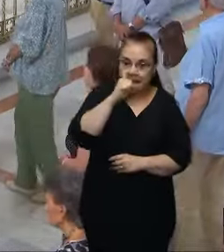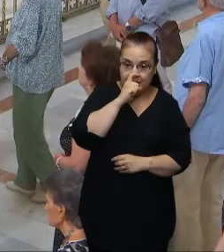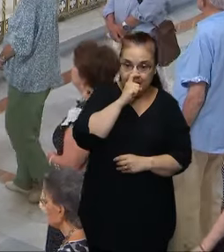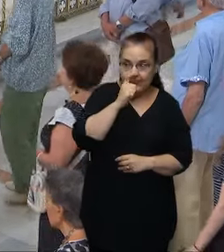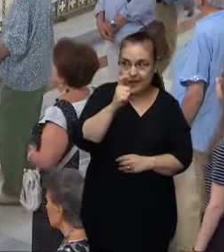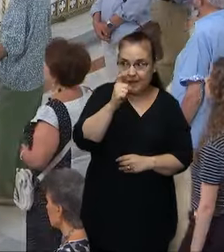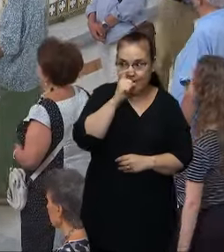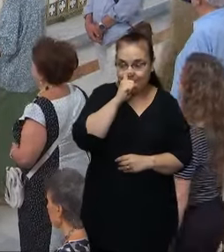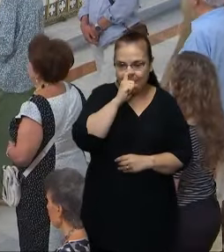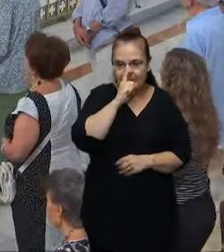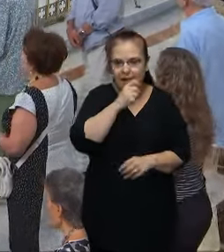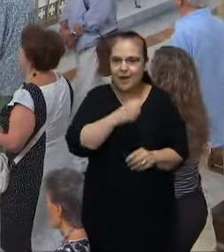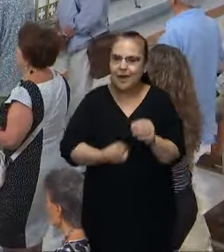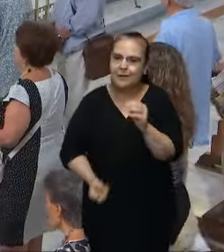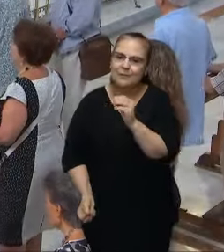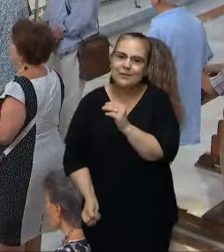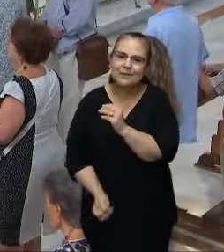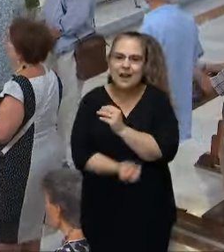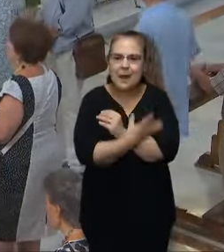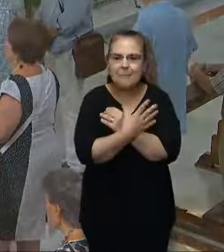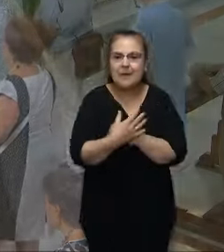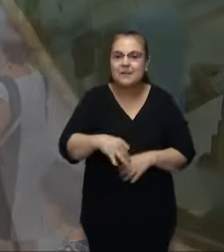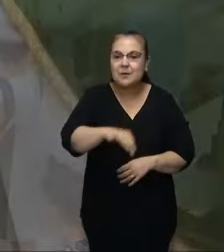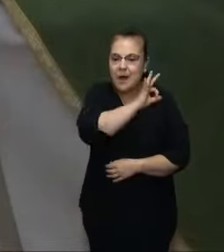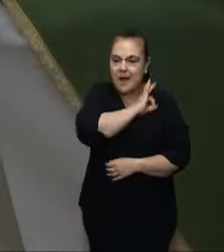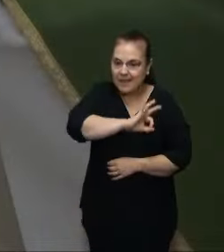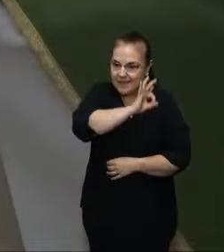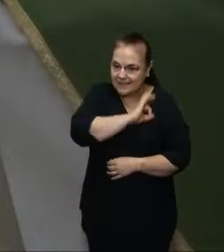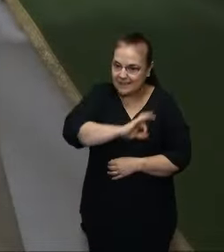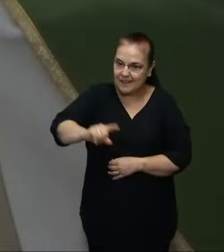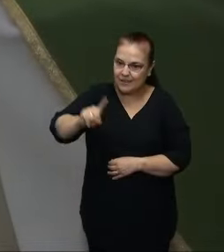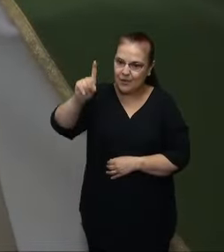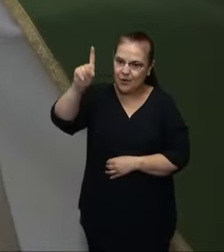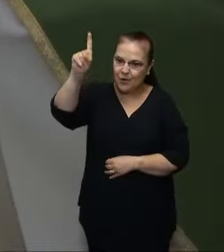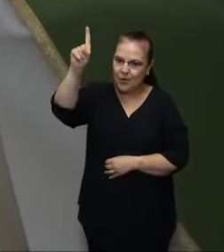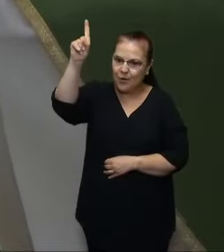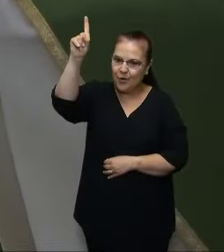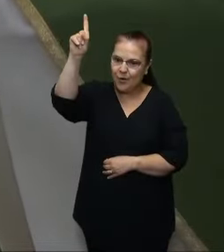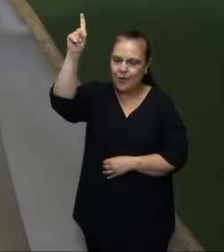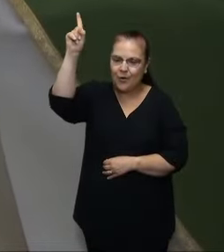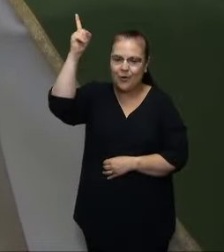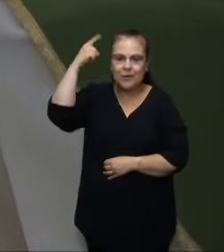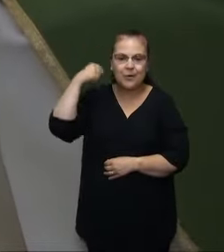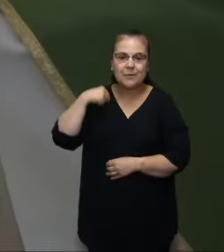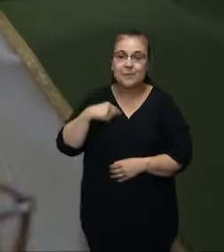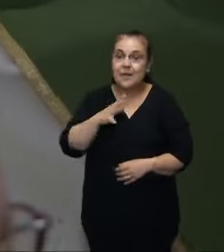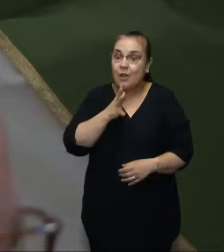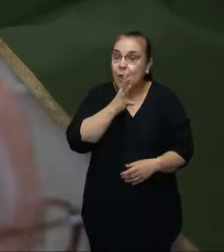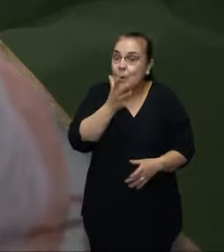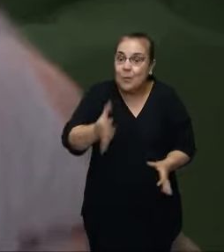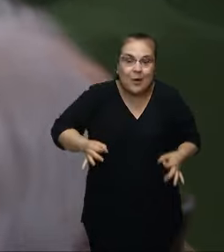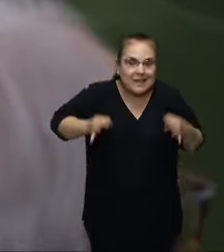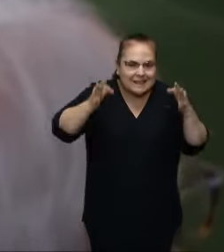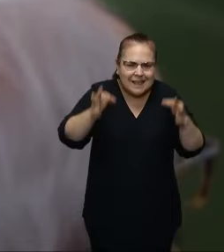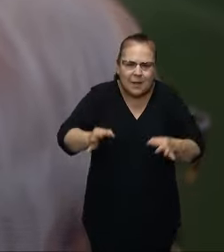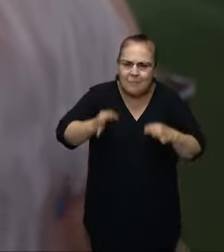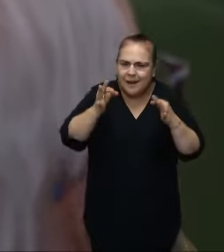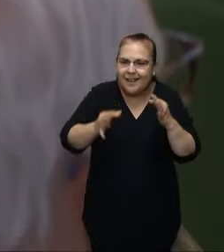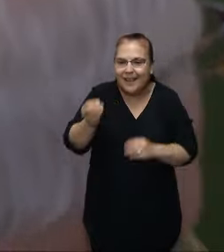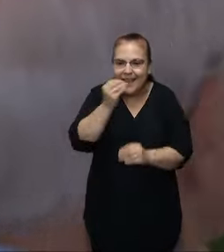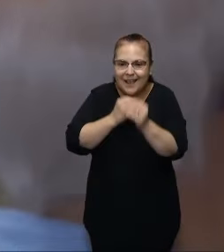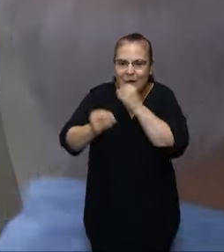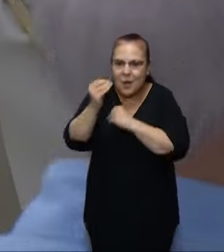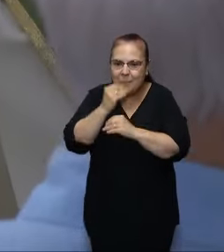pan recordamos la Pascua del señor Pues